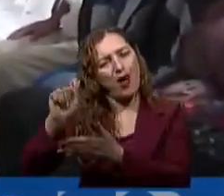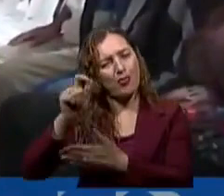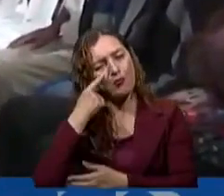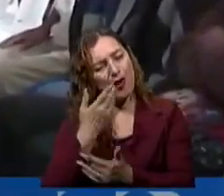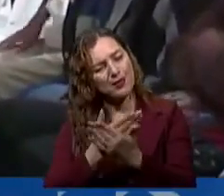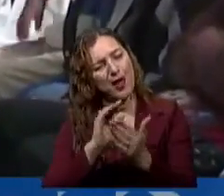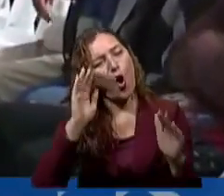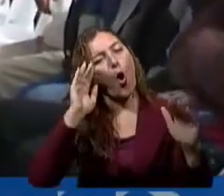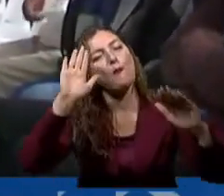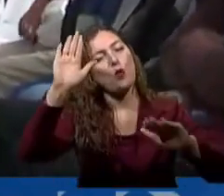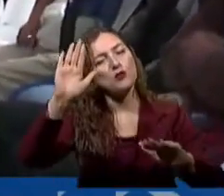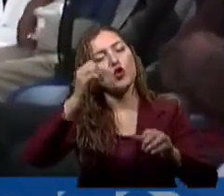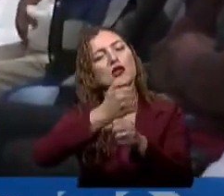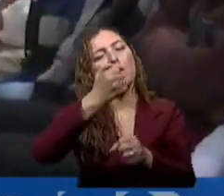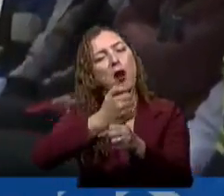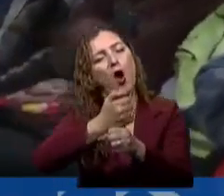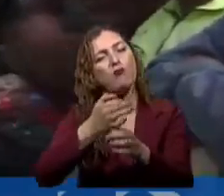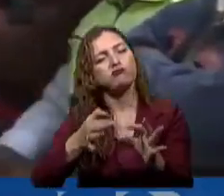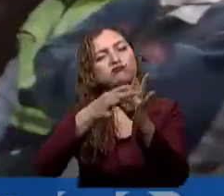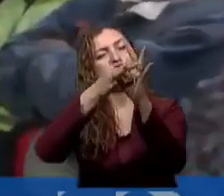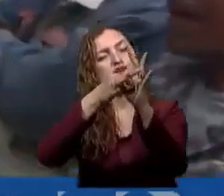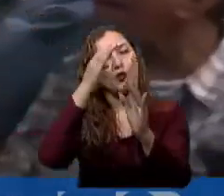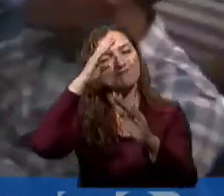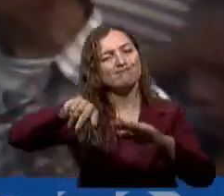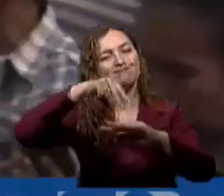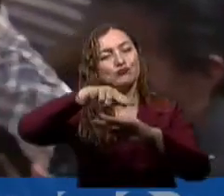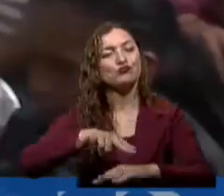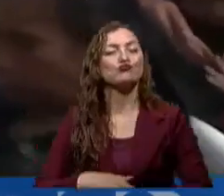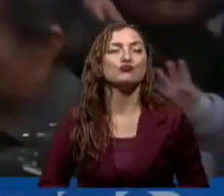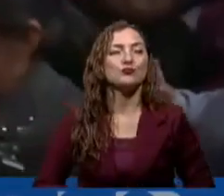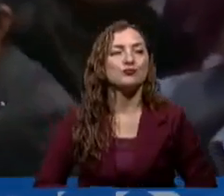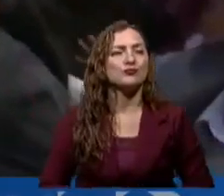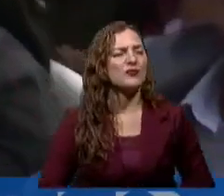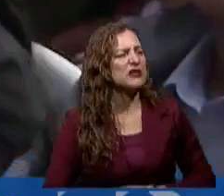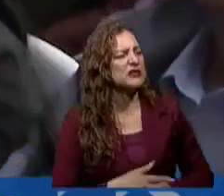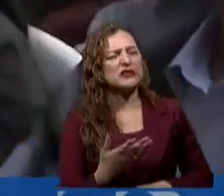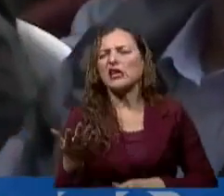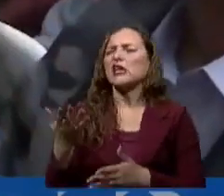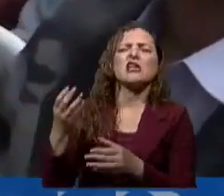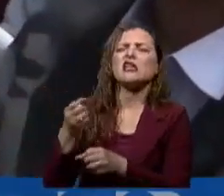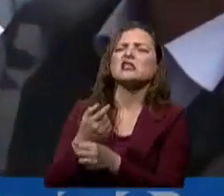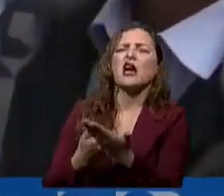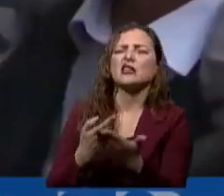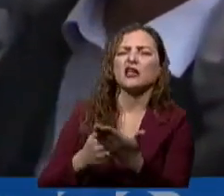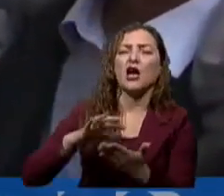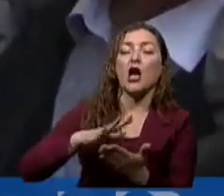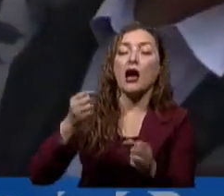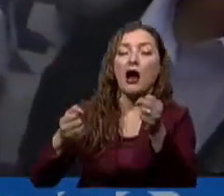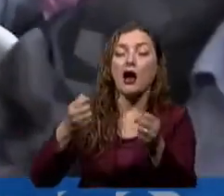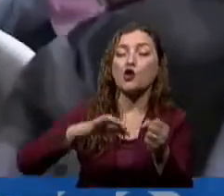con la Policía Nacional. En esta zona justamente lo que se registra es el robo de accesorios de vehículos, robo de